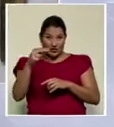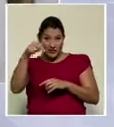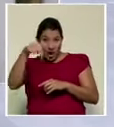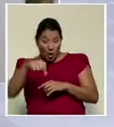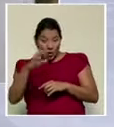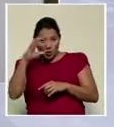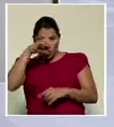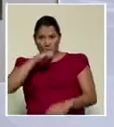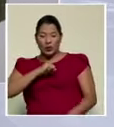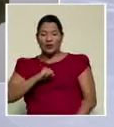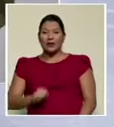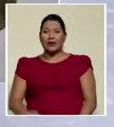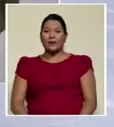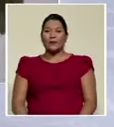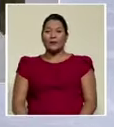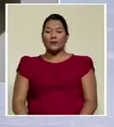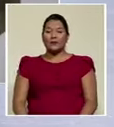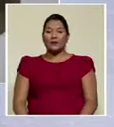prensa y política,